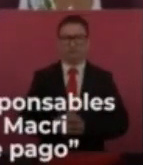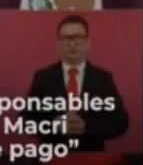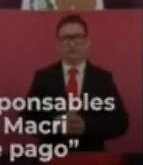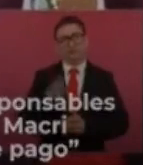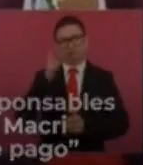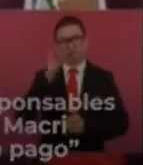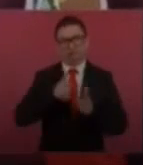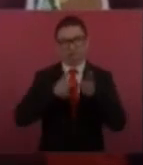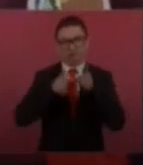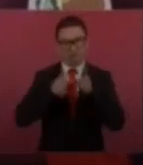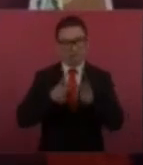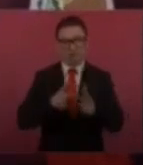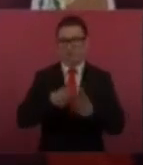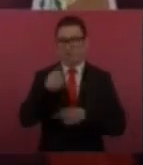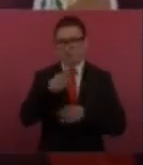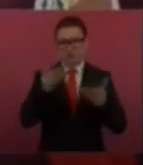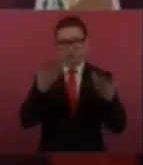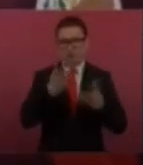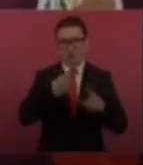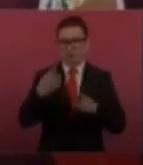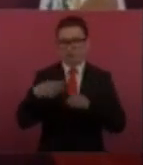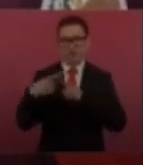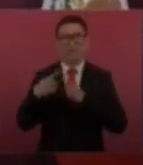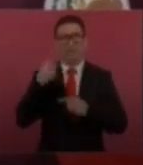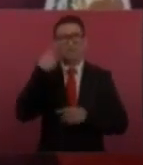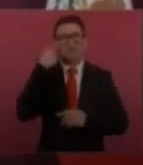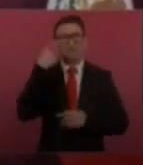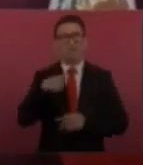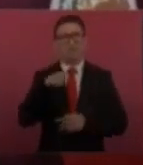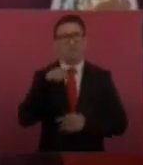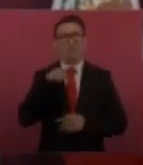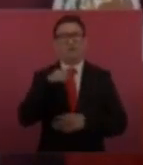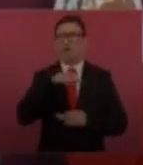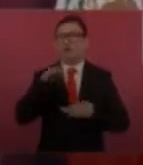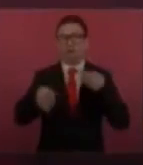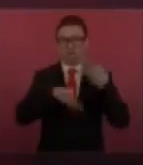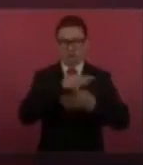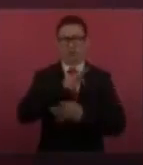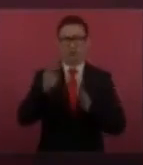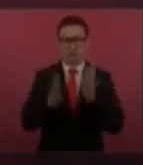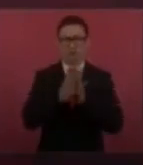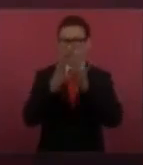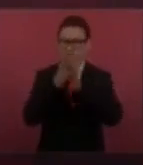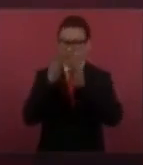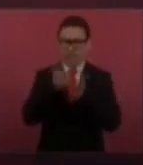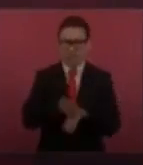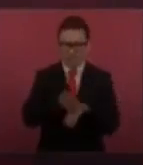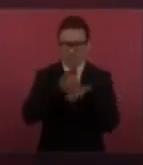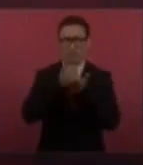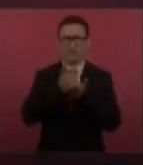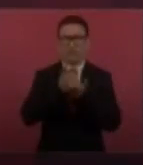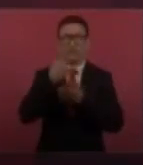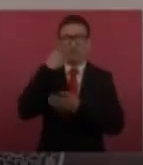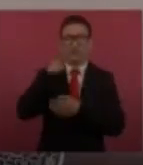siga haciendo sus gestiones para que todos participen, ayuden